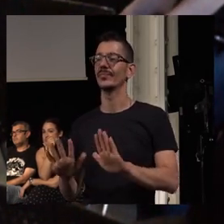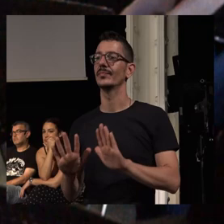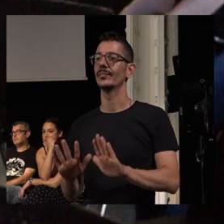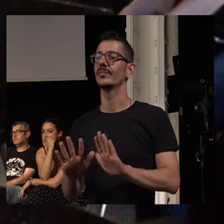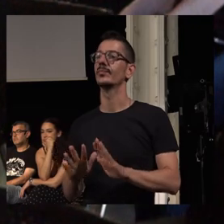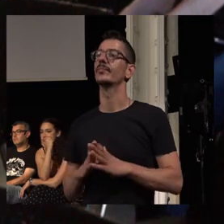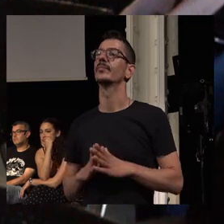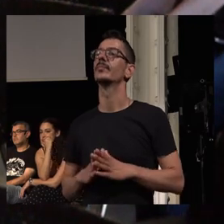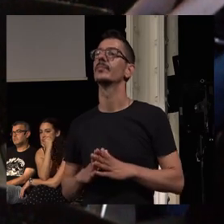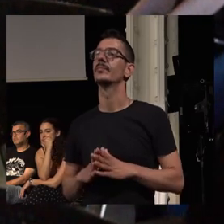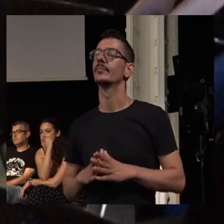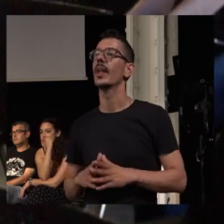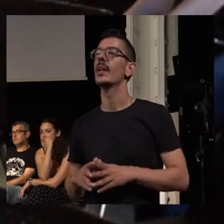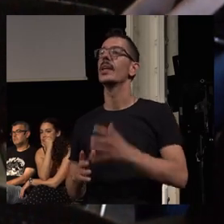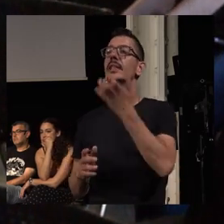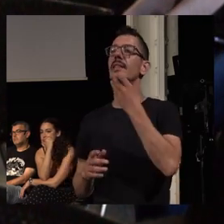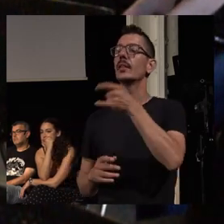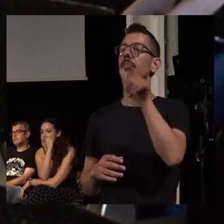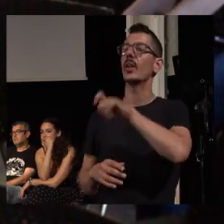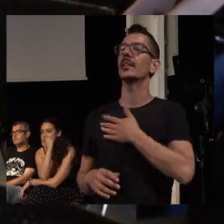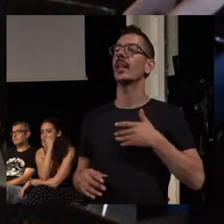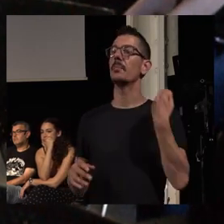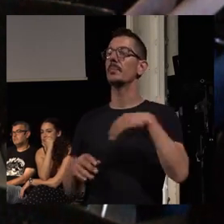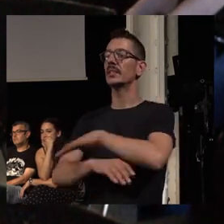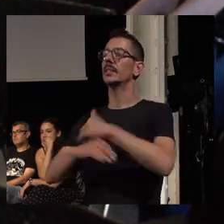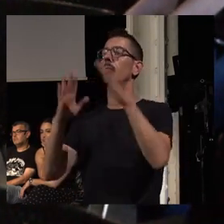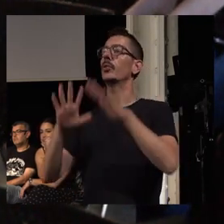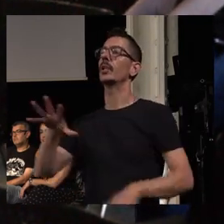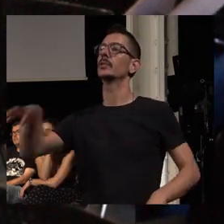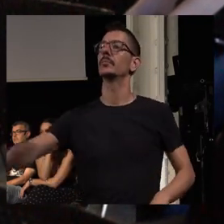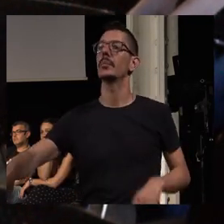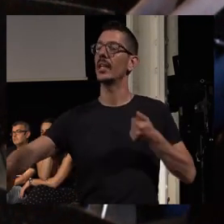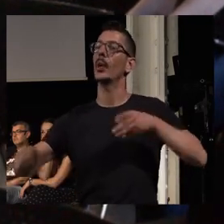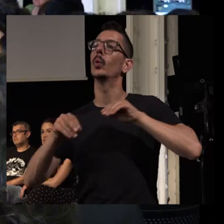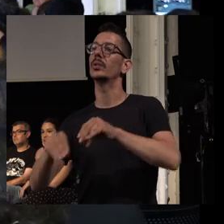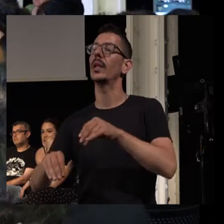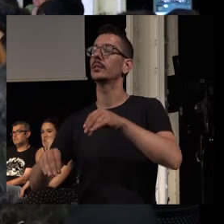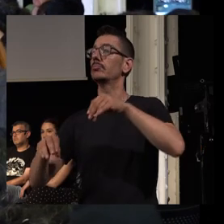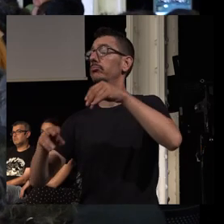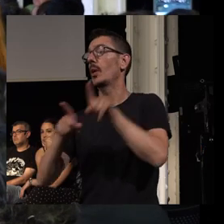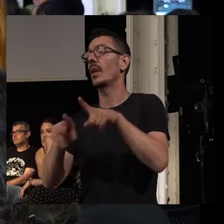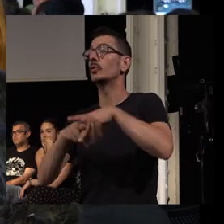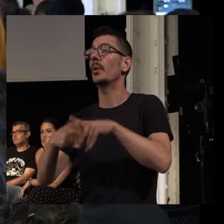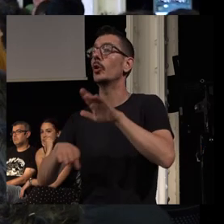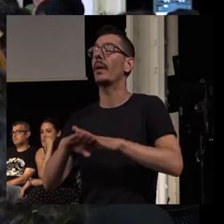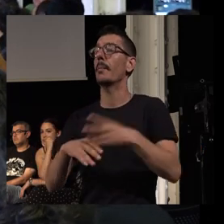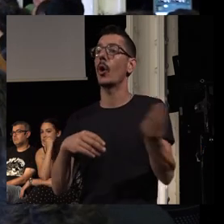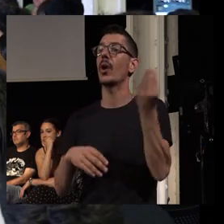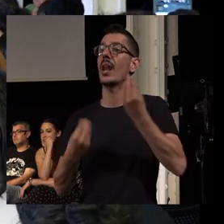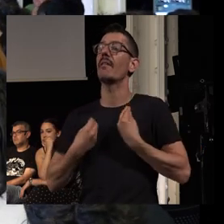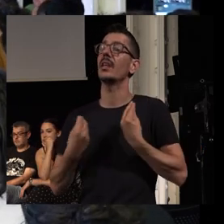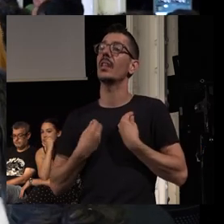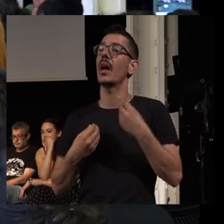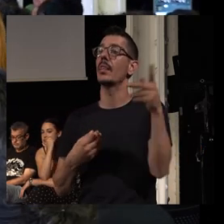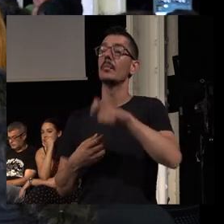esas instituciones y transformar y, de alguna forma, hacer un uso instrumental de esas propias instituciones para mejorar la vida o las condiciones materiales de